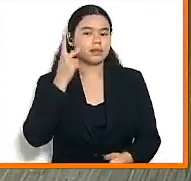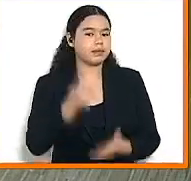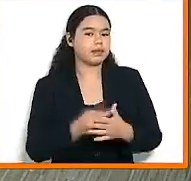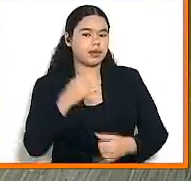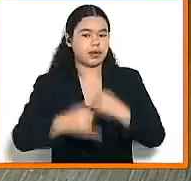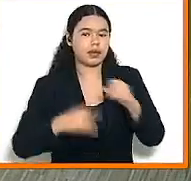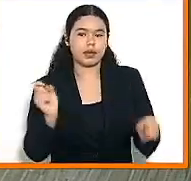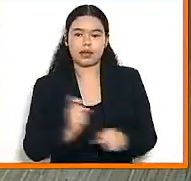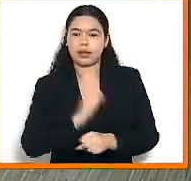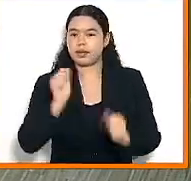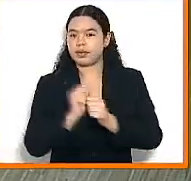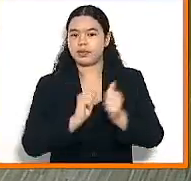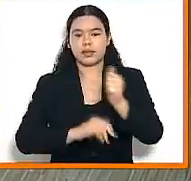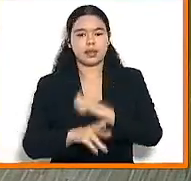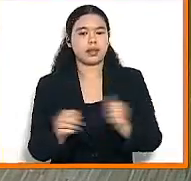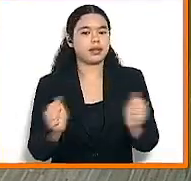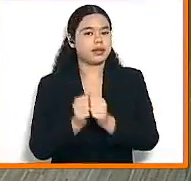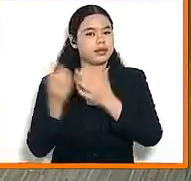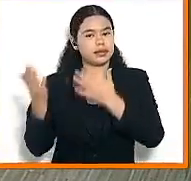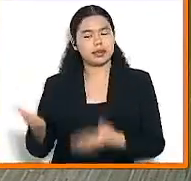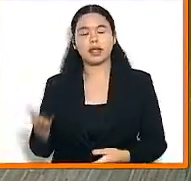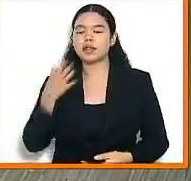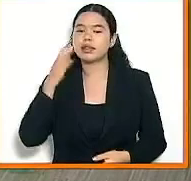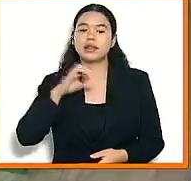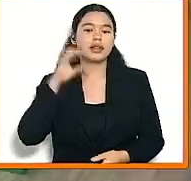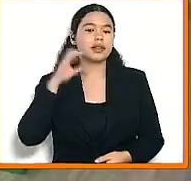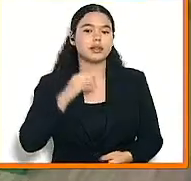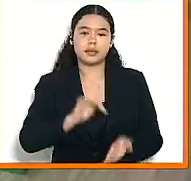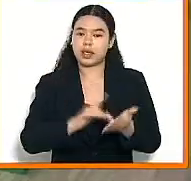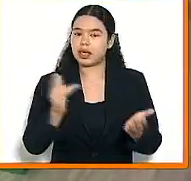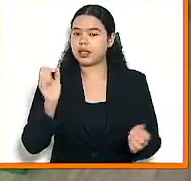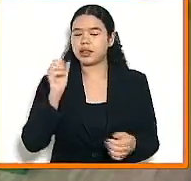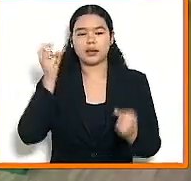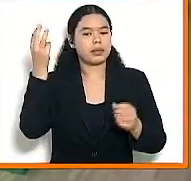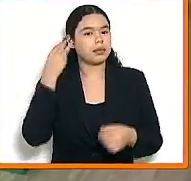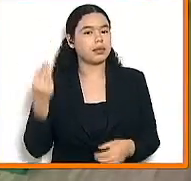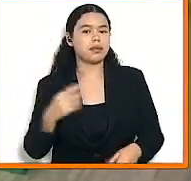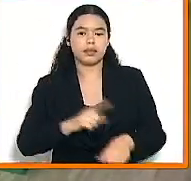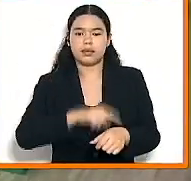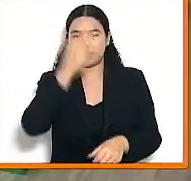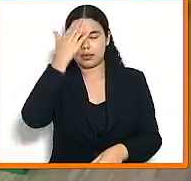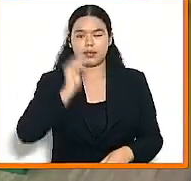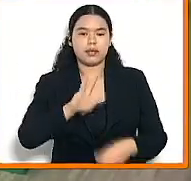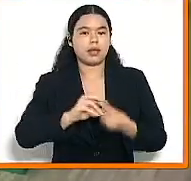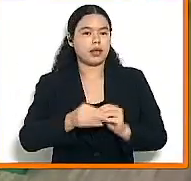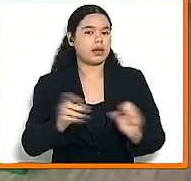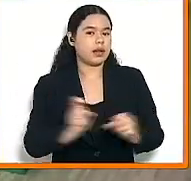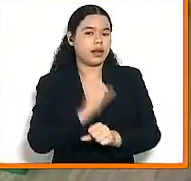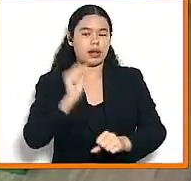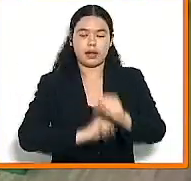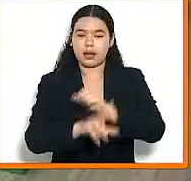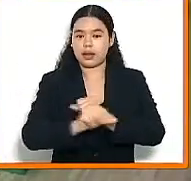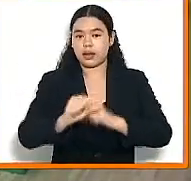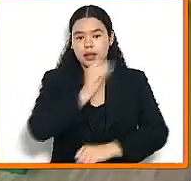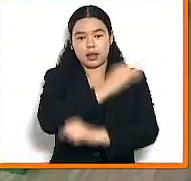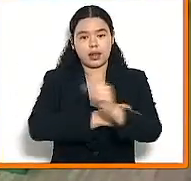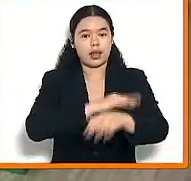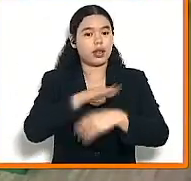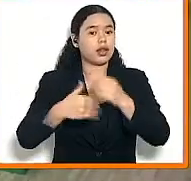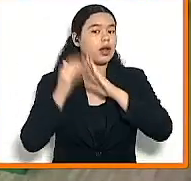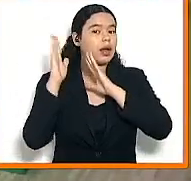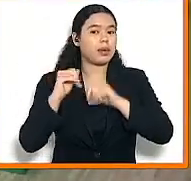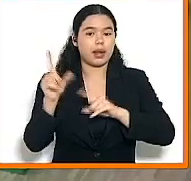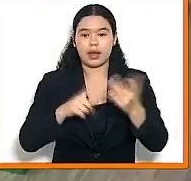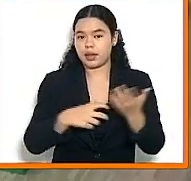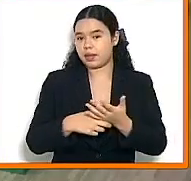pegar y ganar con Pega 3 junto a Cecilia. Gracias, Madeline. Vamos a conocer cuáles son los tres números para Pega 3 en esta linda tarde. Espero, jugador, tengas tu